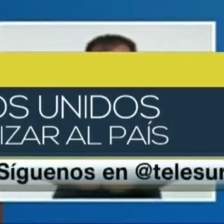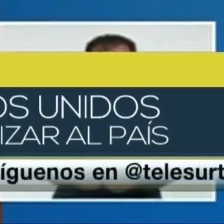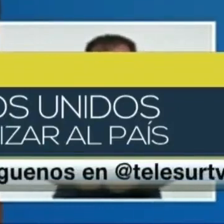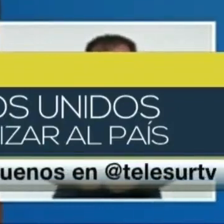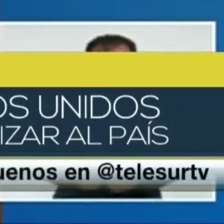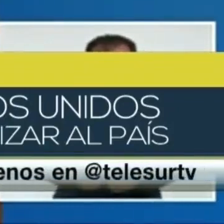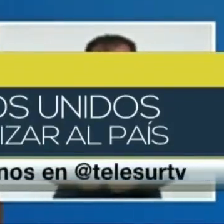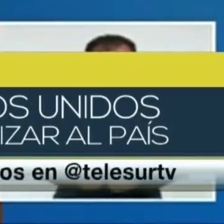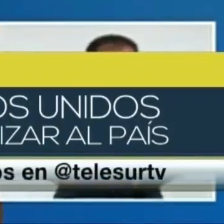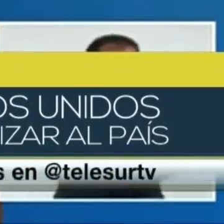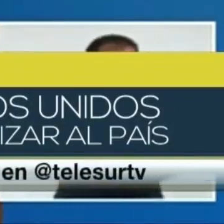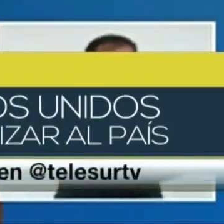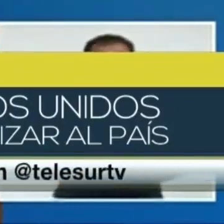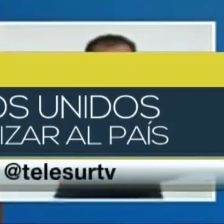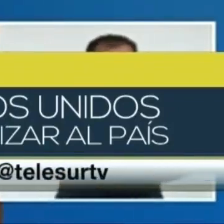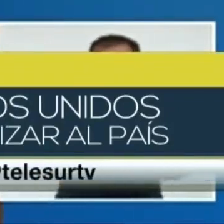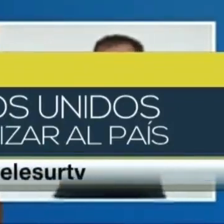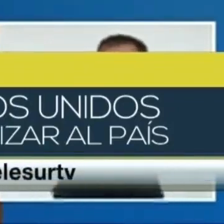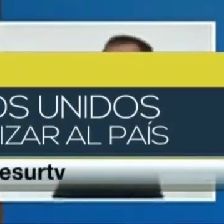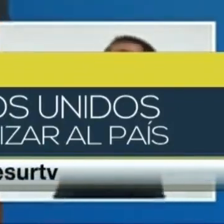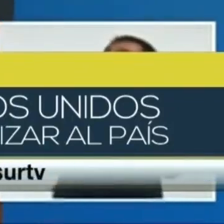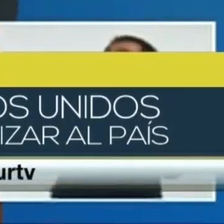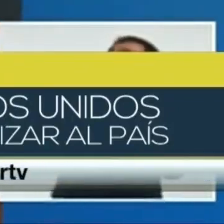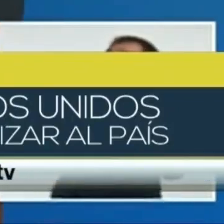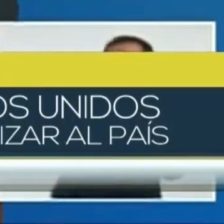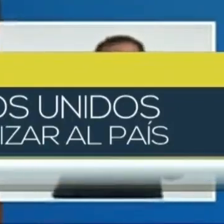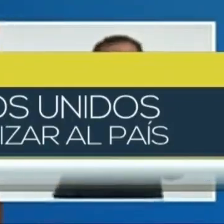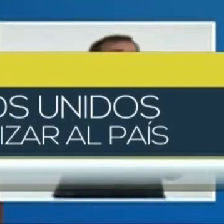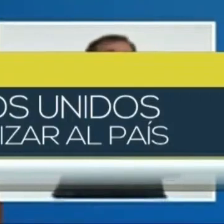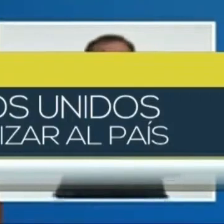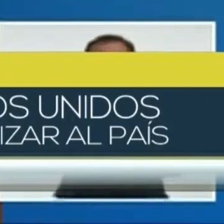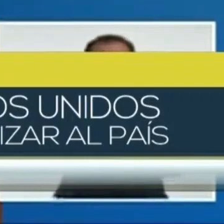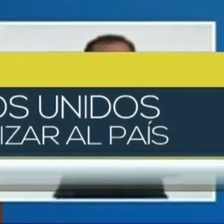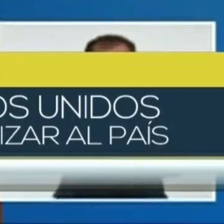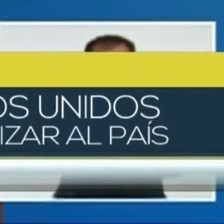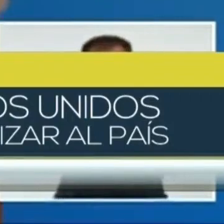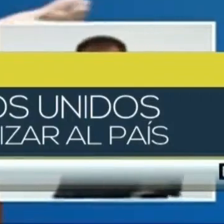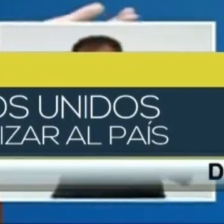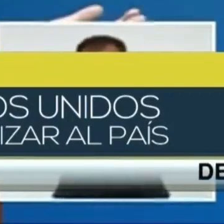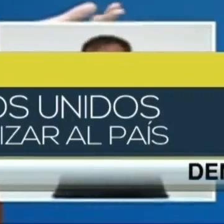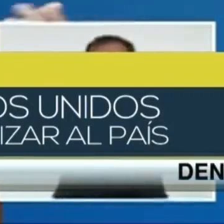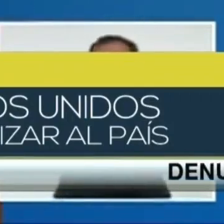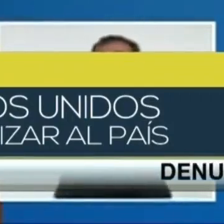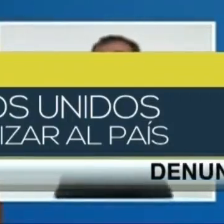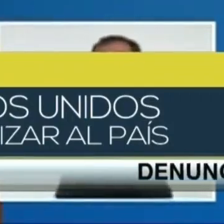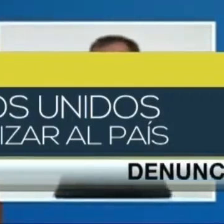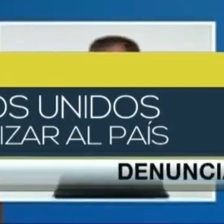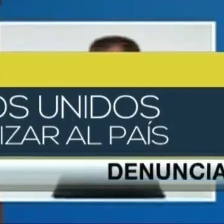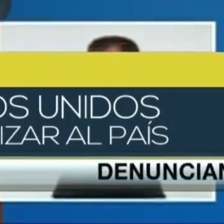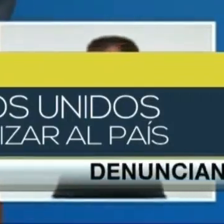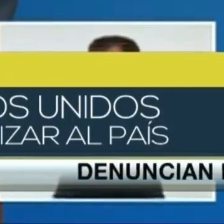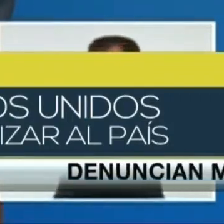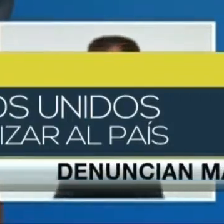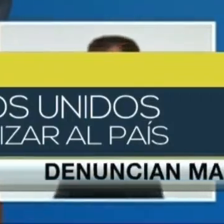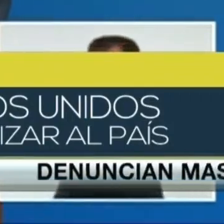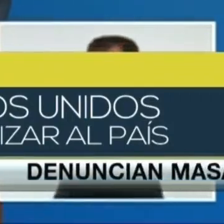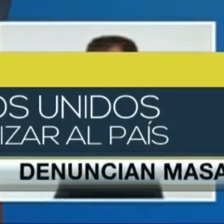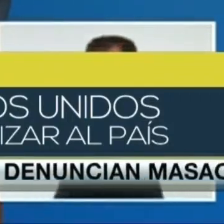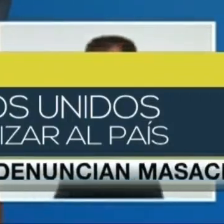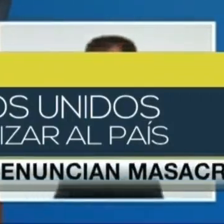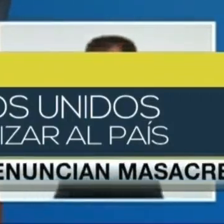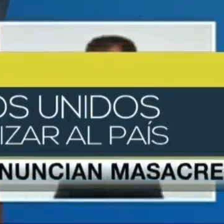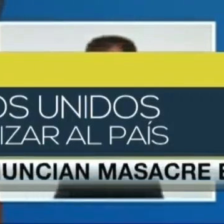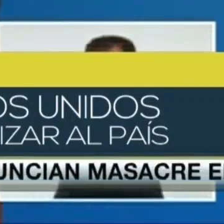ahora europeo decidiera sancionar al presidente de los Estados Unidos. No sé qué diría mi colega, el secretario de